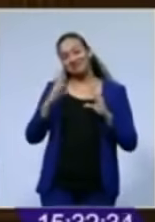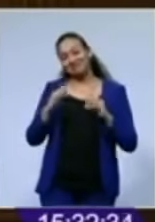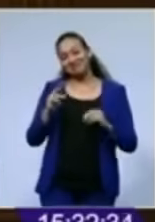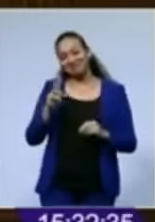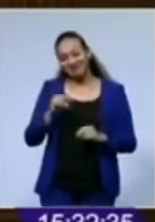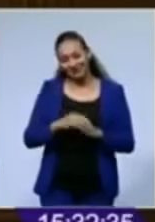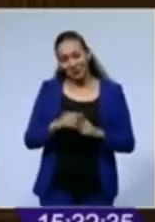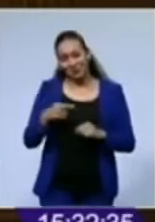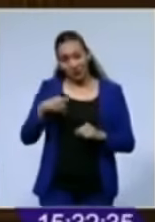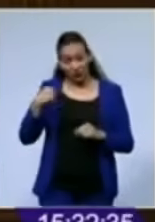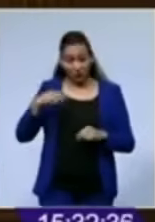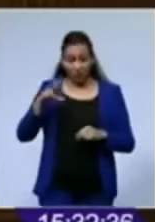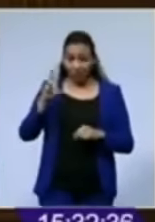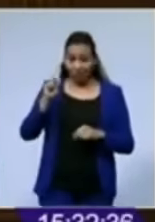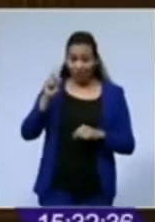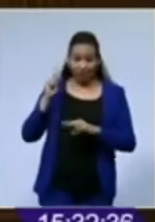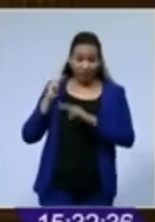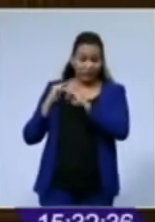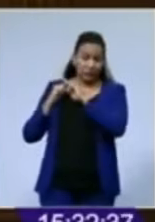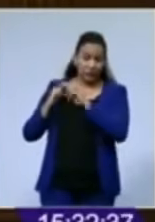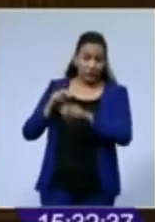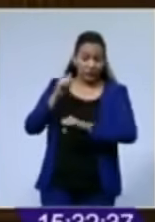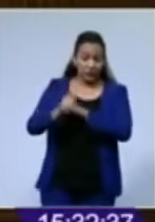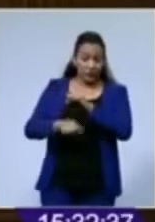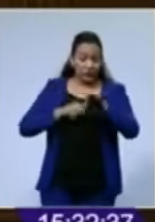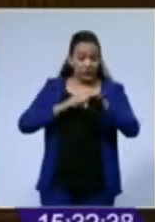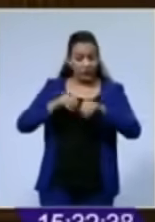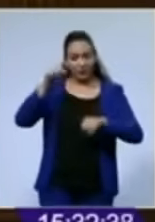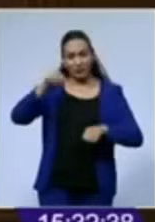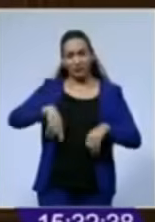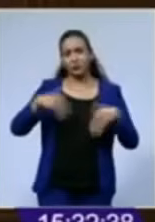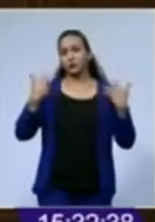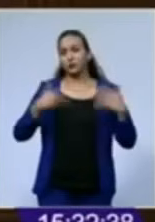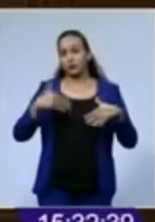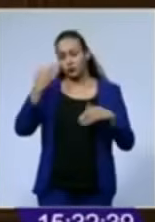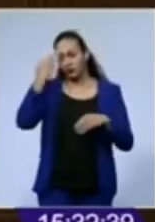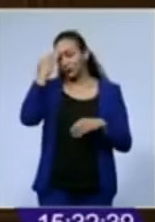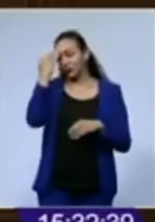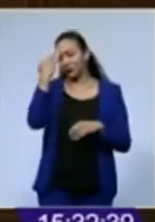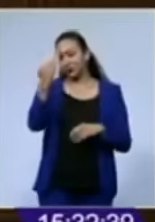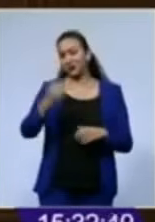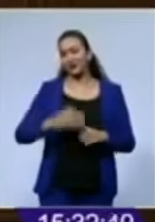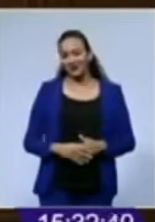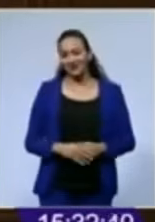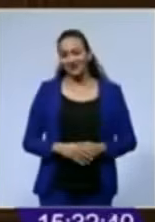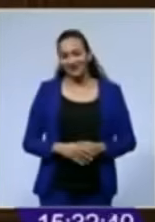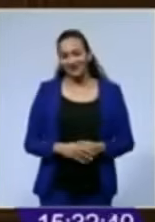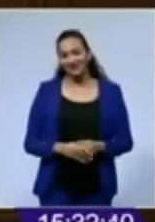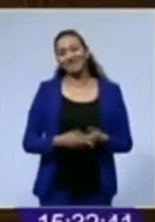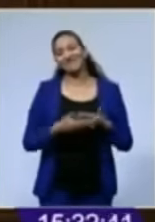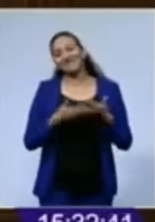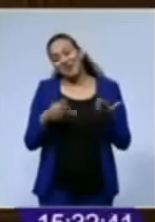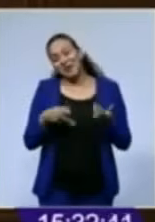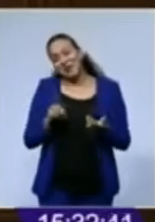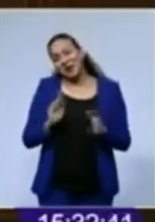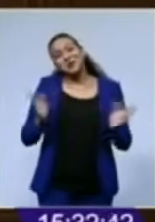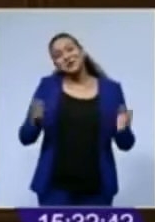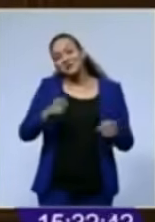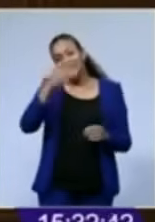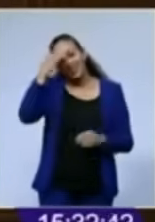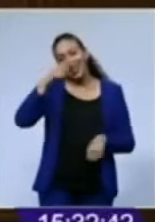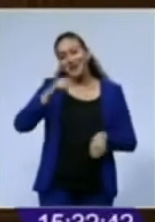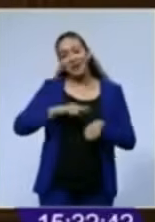30 años que yo lo he visto y Pero bueno las las los ciclos se van dando y se